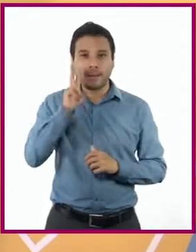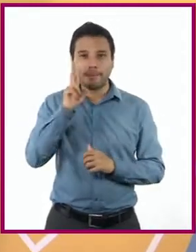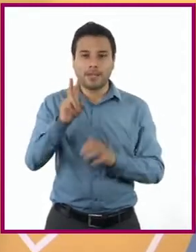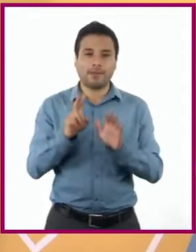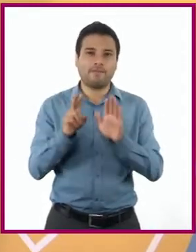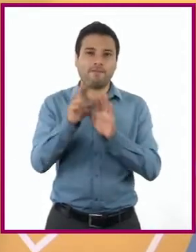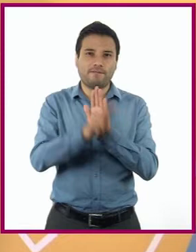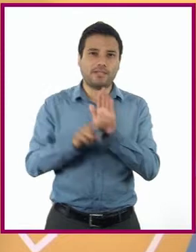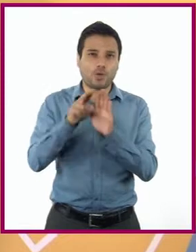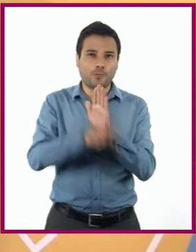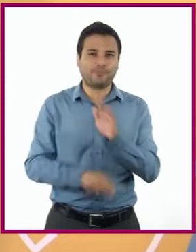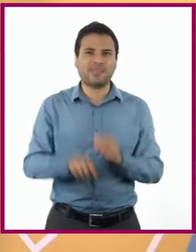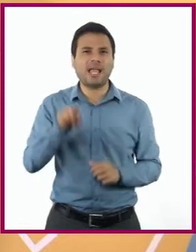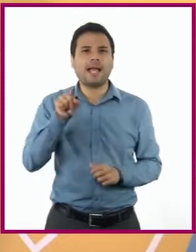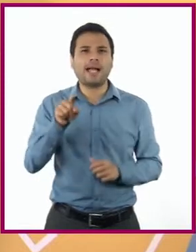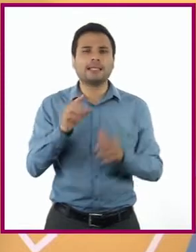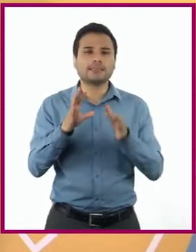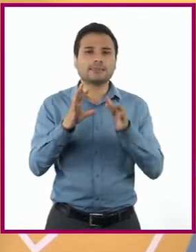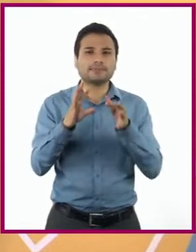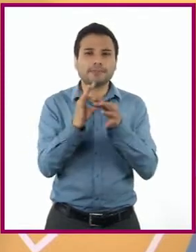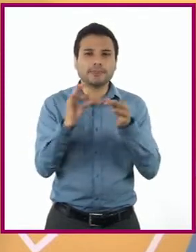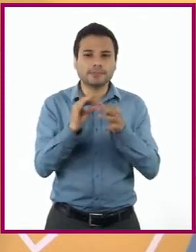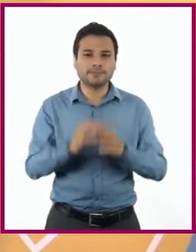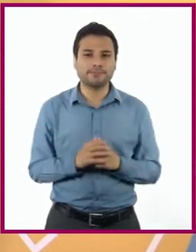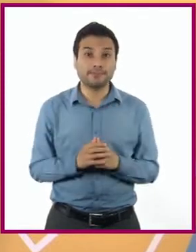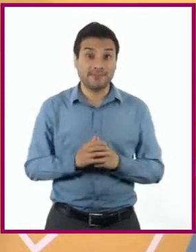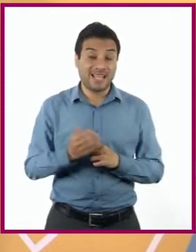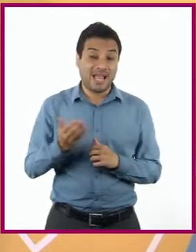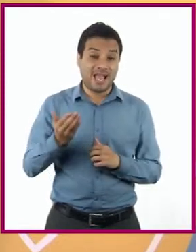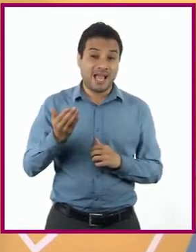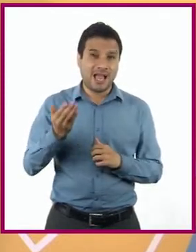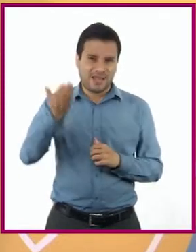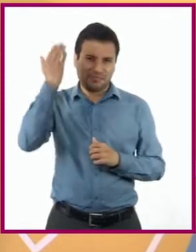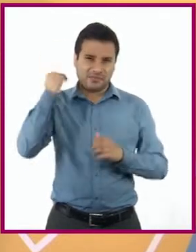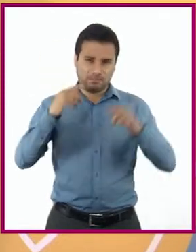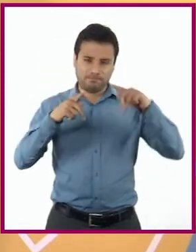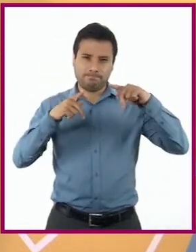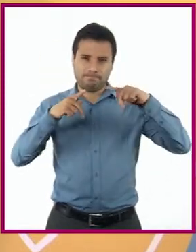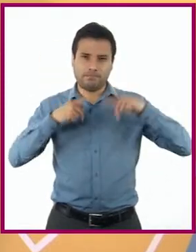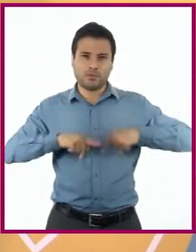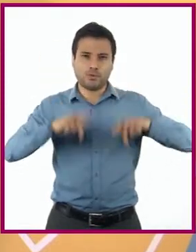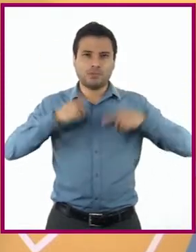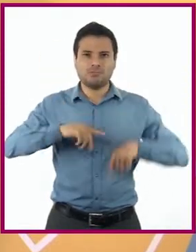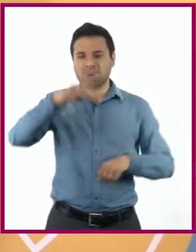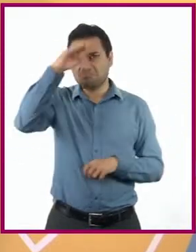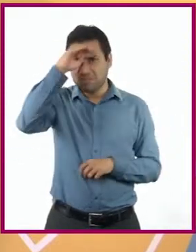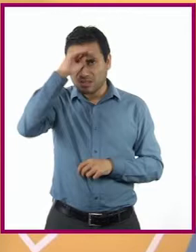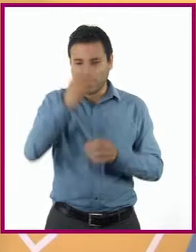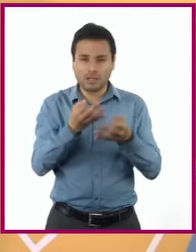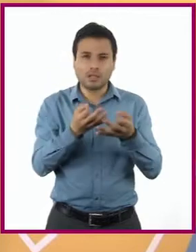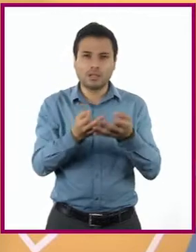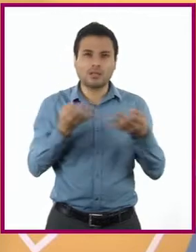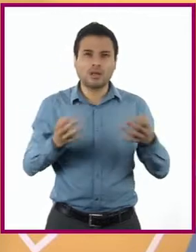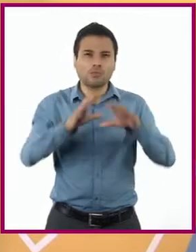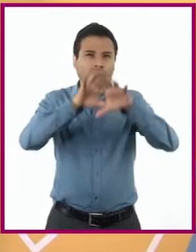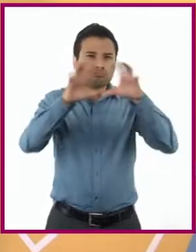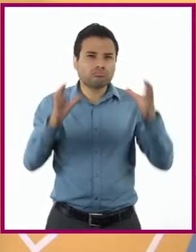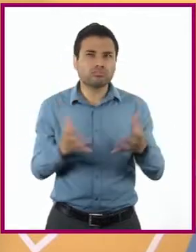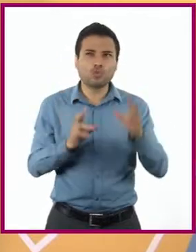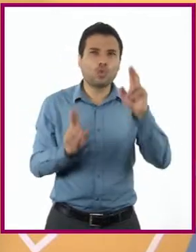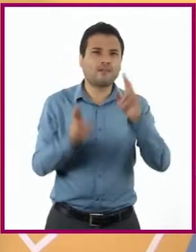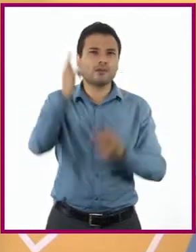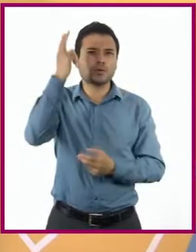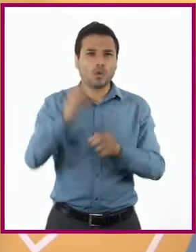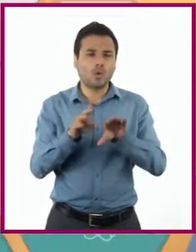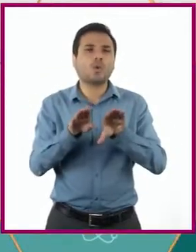cual observemos algunas concepciones que tenían diferentes civilizaciones antiguas acerca del universo y de